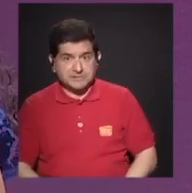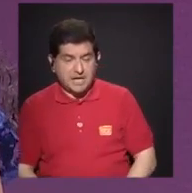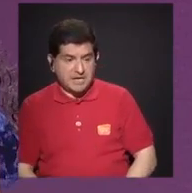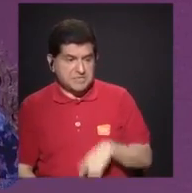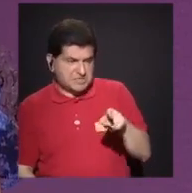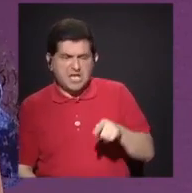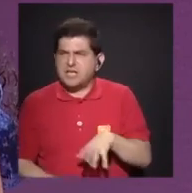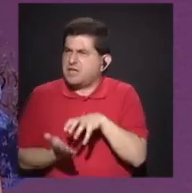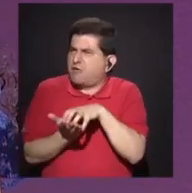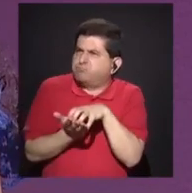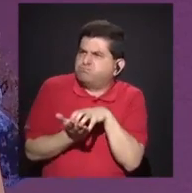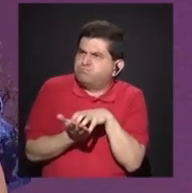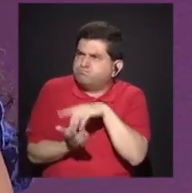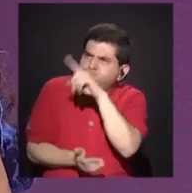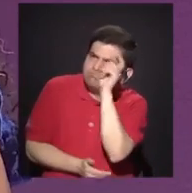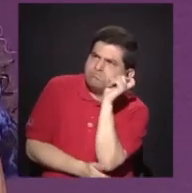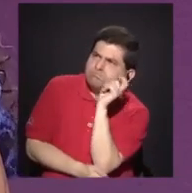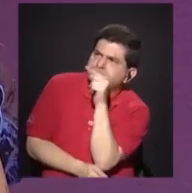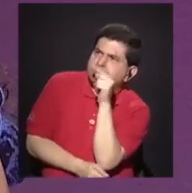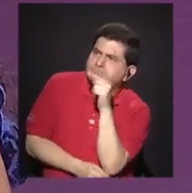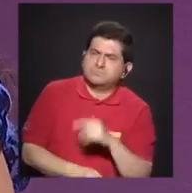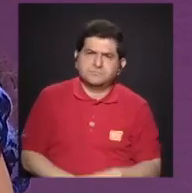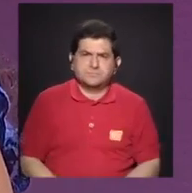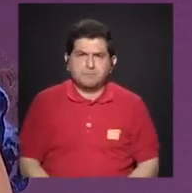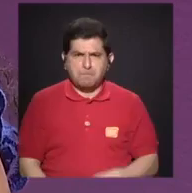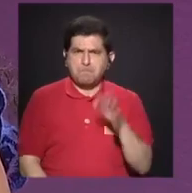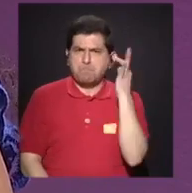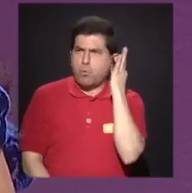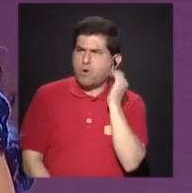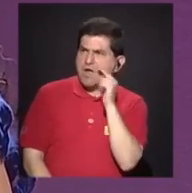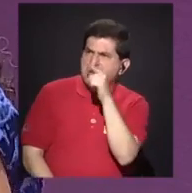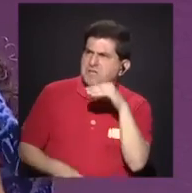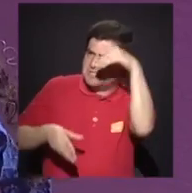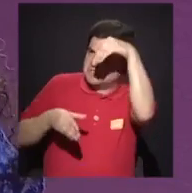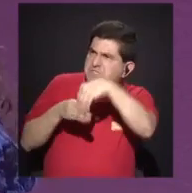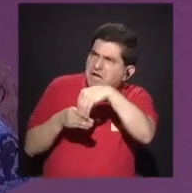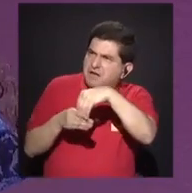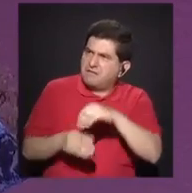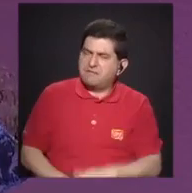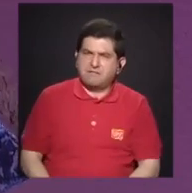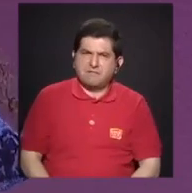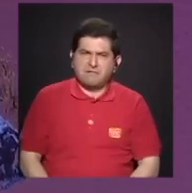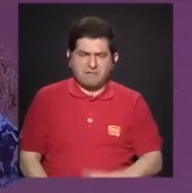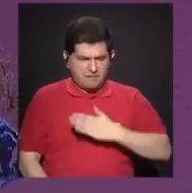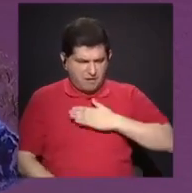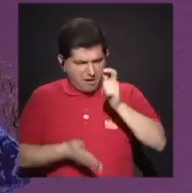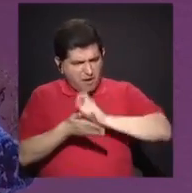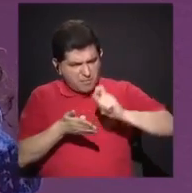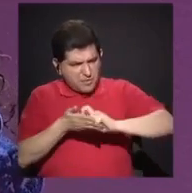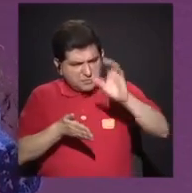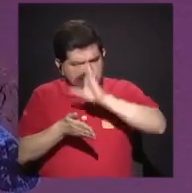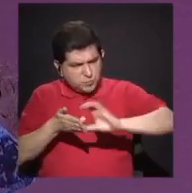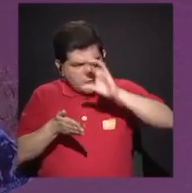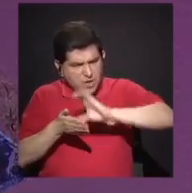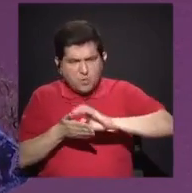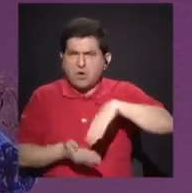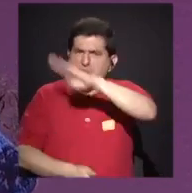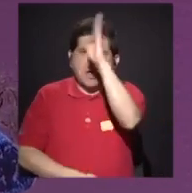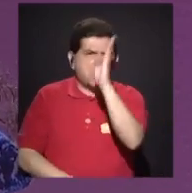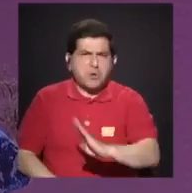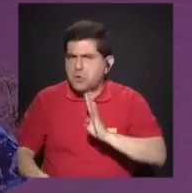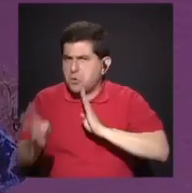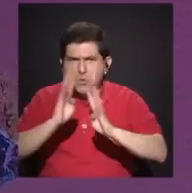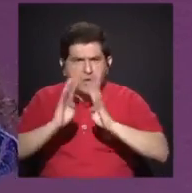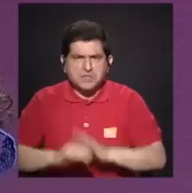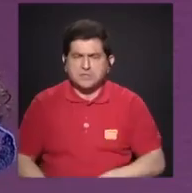se cuestionará si hay mujeres ahí, si además en su escuela, en su colegio, nunca se le menciona